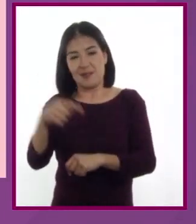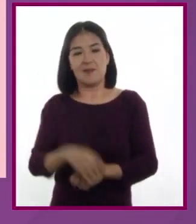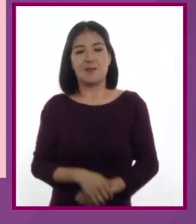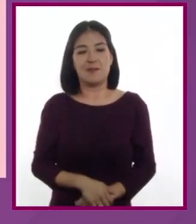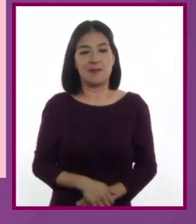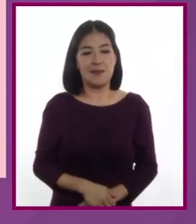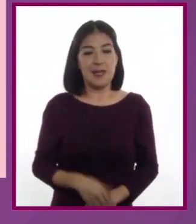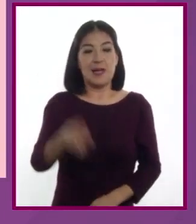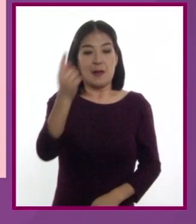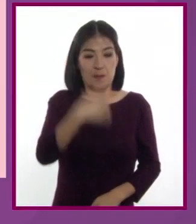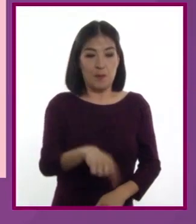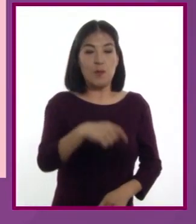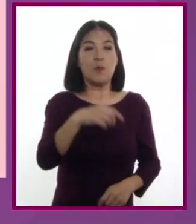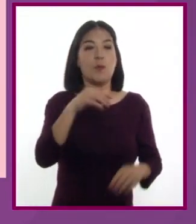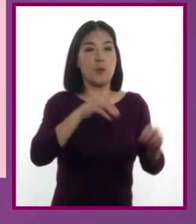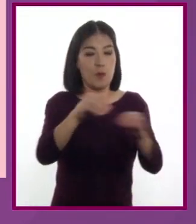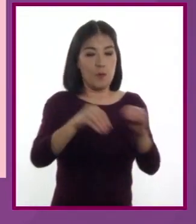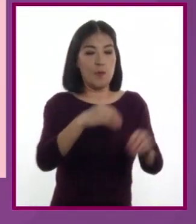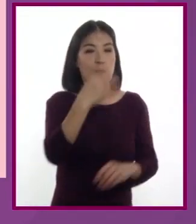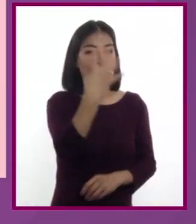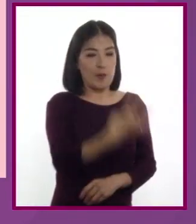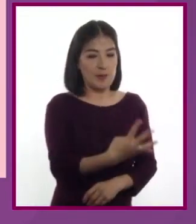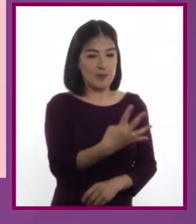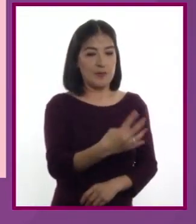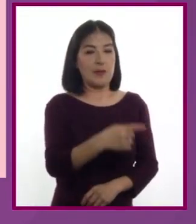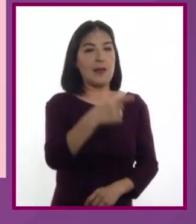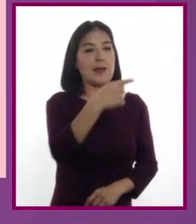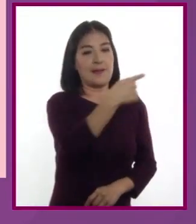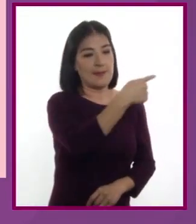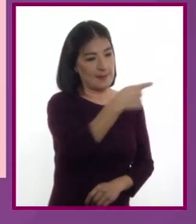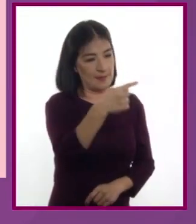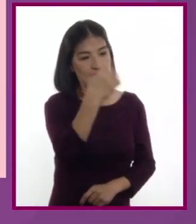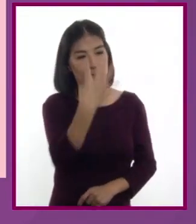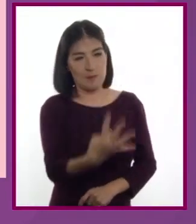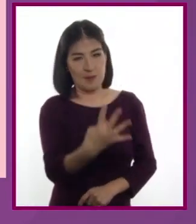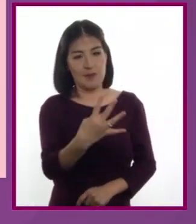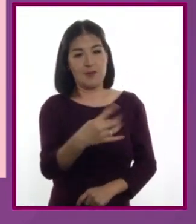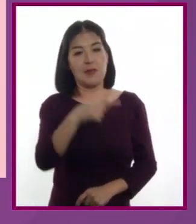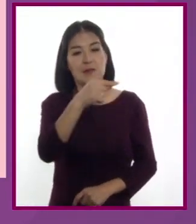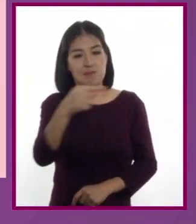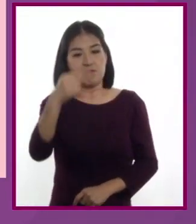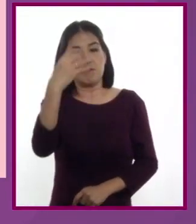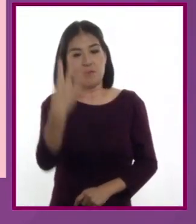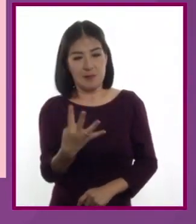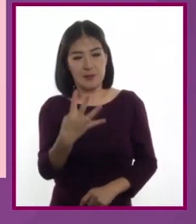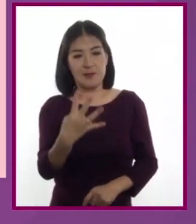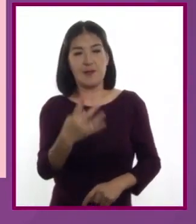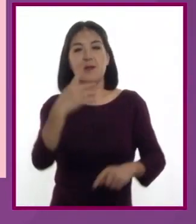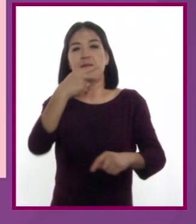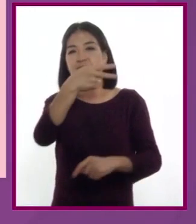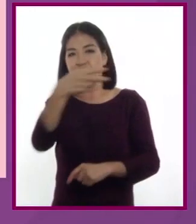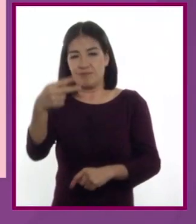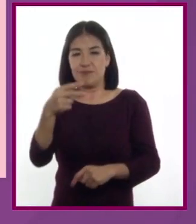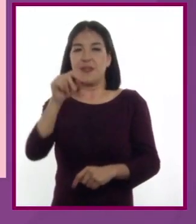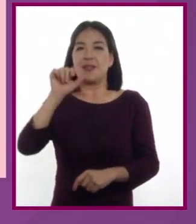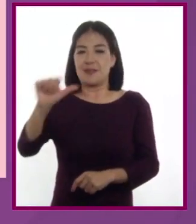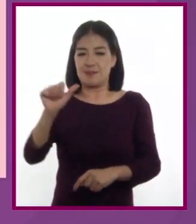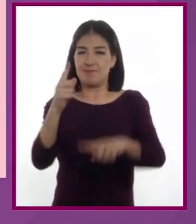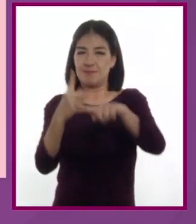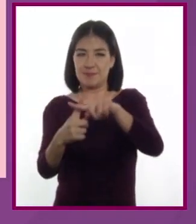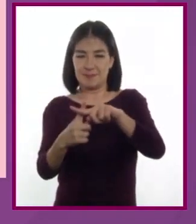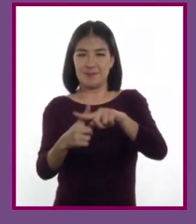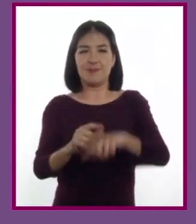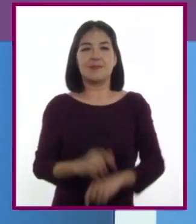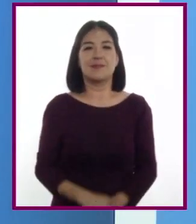finalmente, para el movimiento 4, la multiplicación es 4 negativo por 4 negativo igual a 16 positivo.